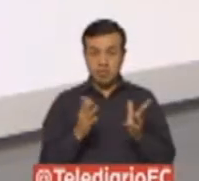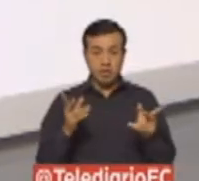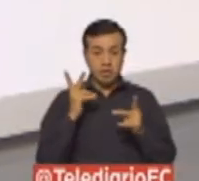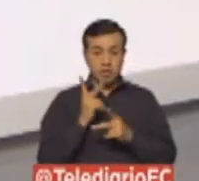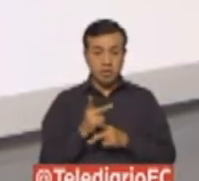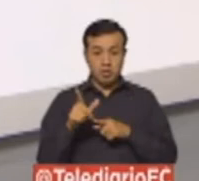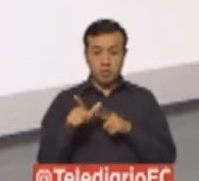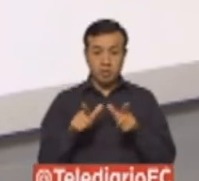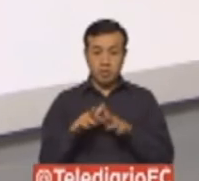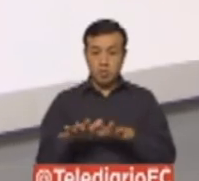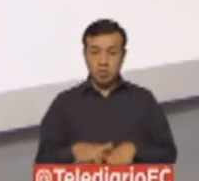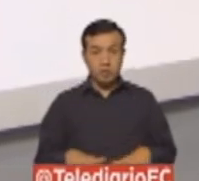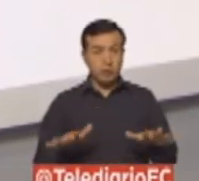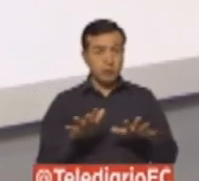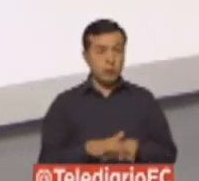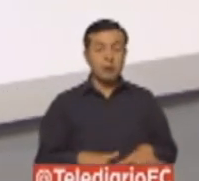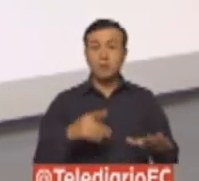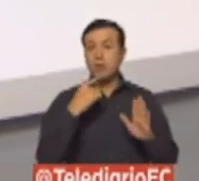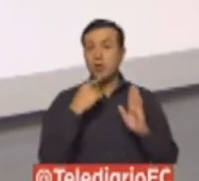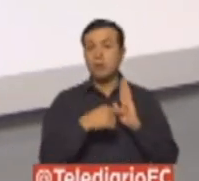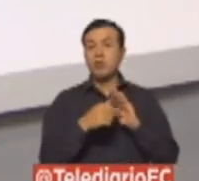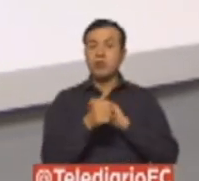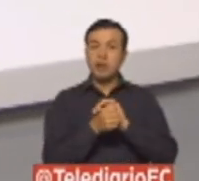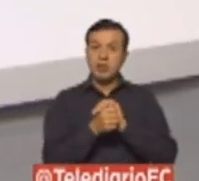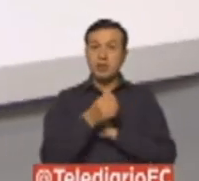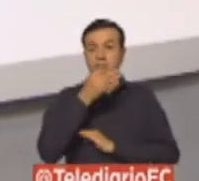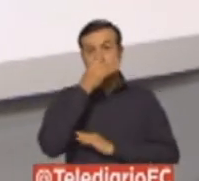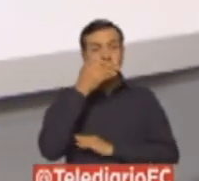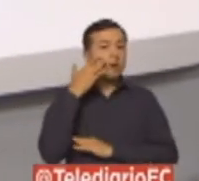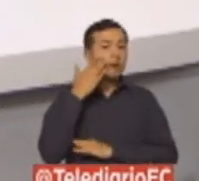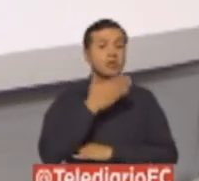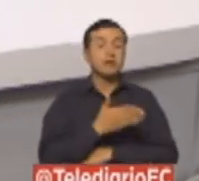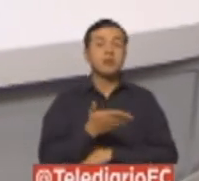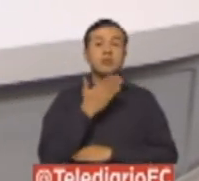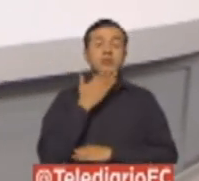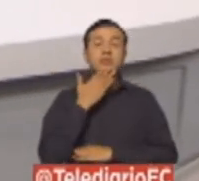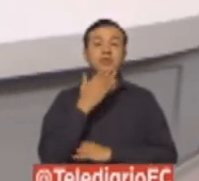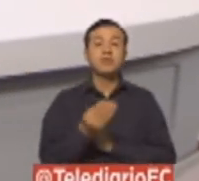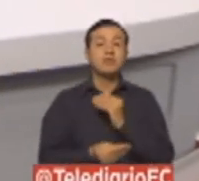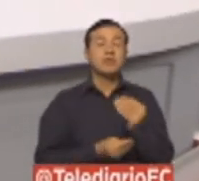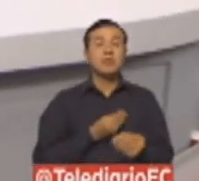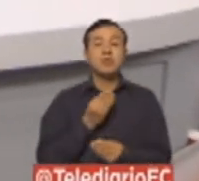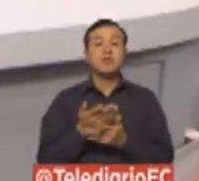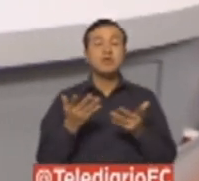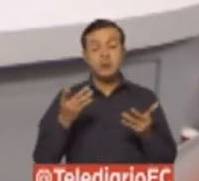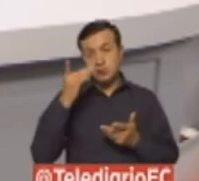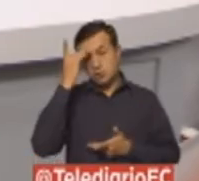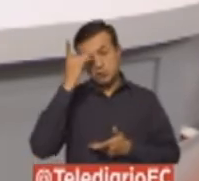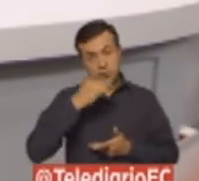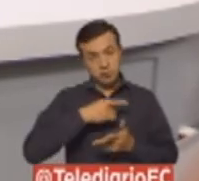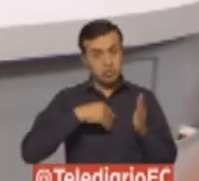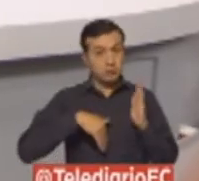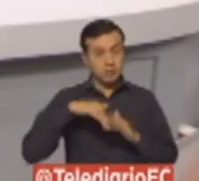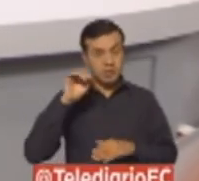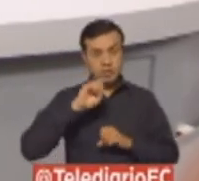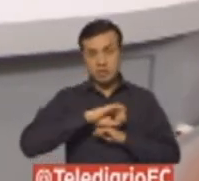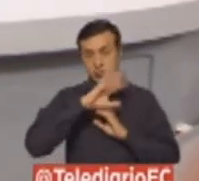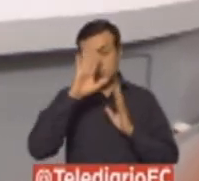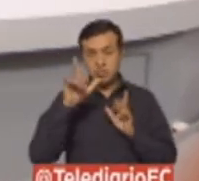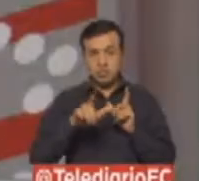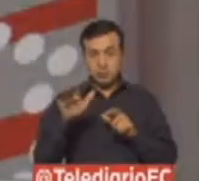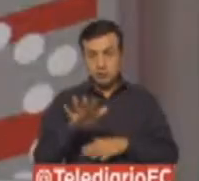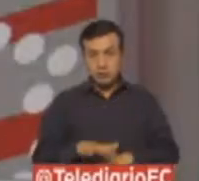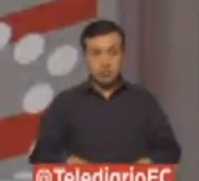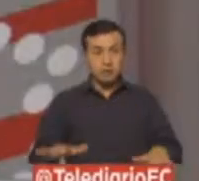protección de lugares tan delicados como galápagos y la amazonía pueden llevarnos a tomar medidas mucho más claras desde la